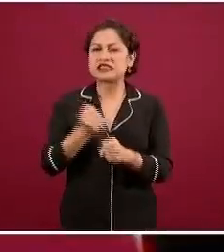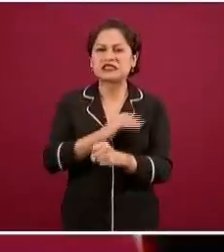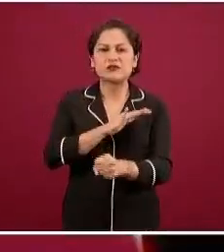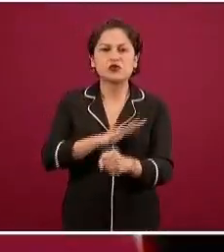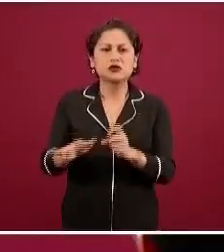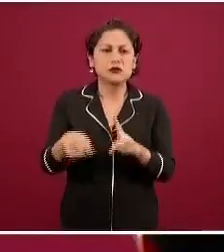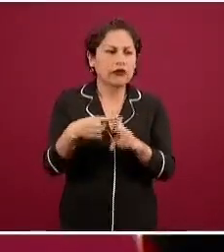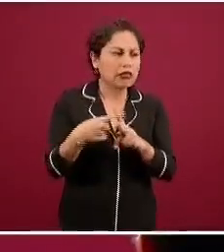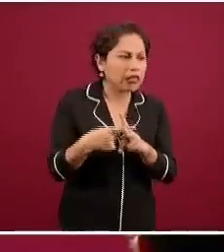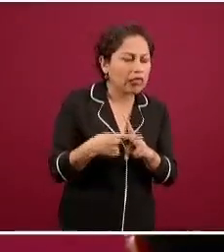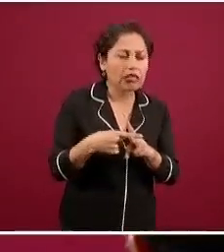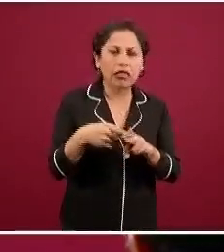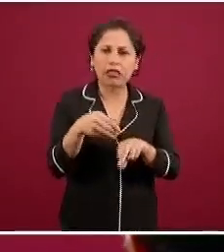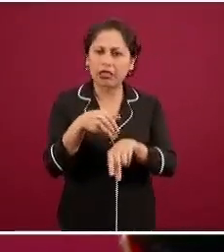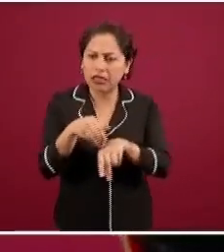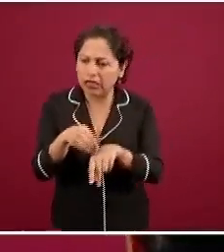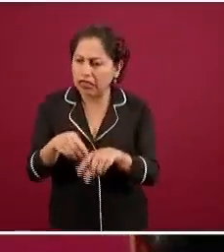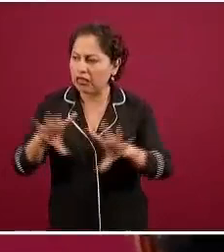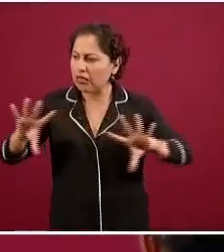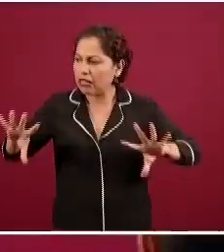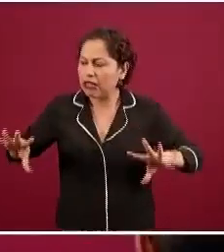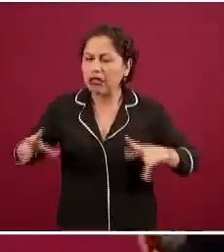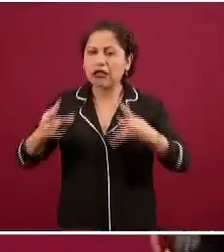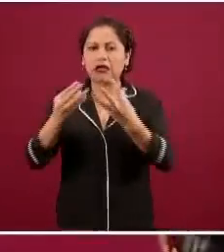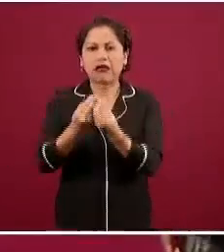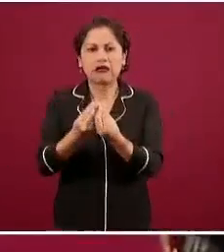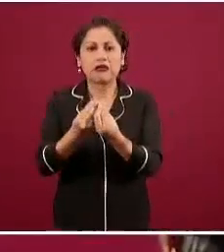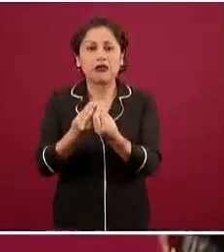o bien ocurren de manera tan